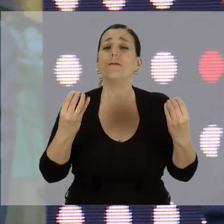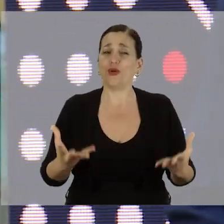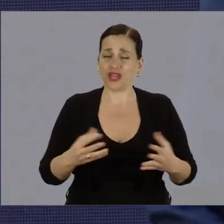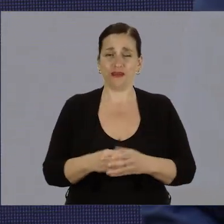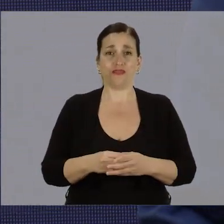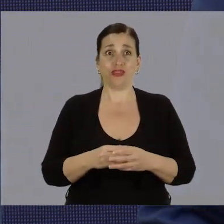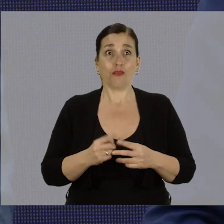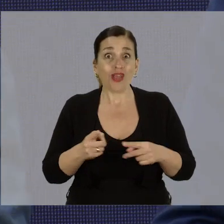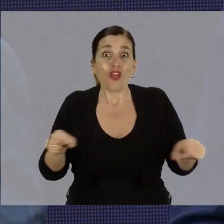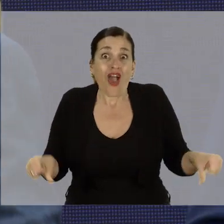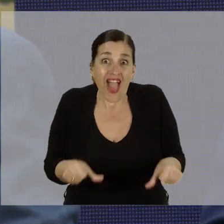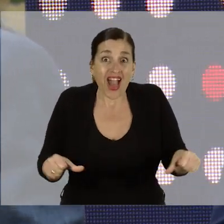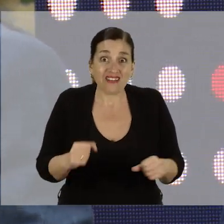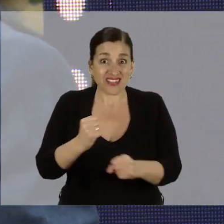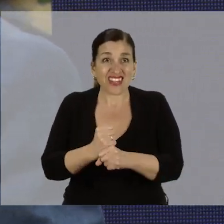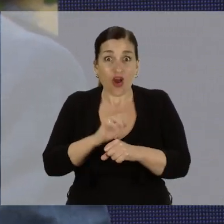solo existe porque hay